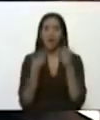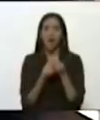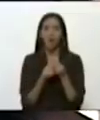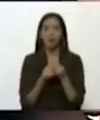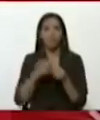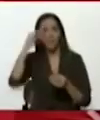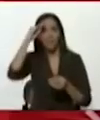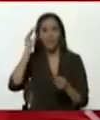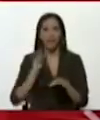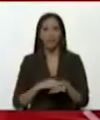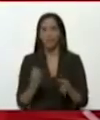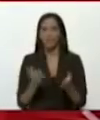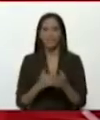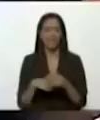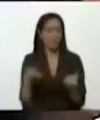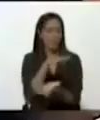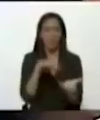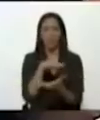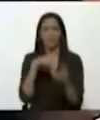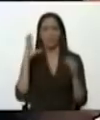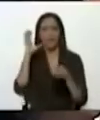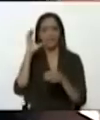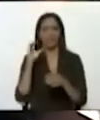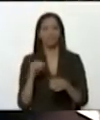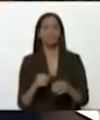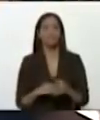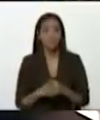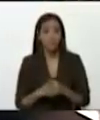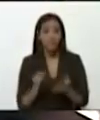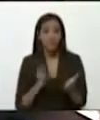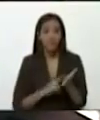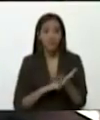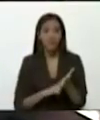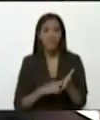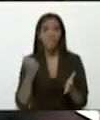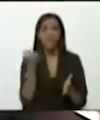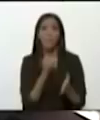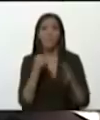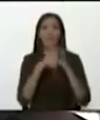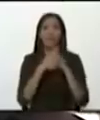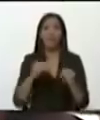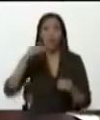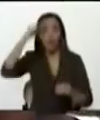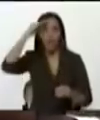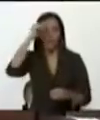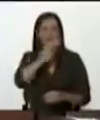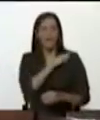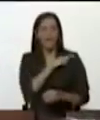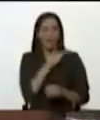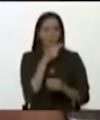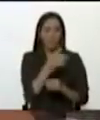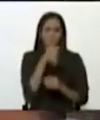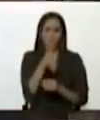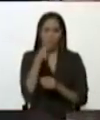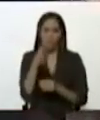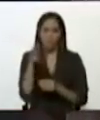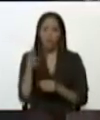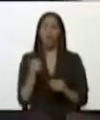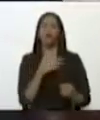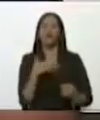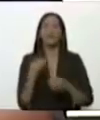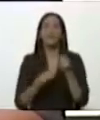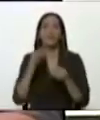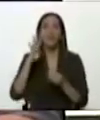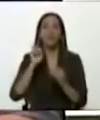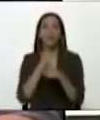militar. Porque está muy desordenado el país. ¿Verdad? Y iban a matar a todos los generales. Como lo pretendieron hacer el 4 de agosto